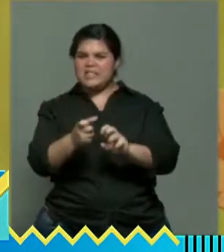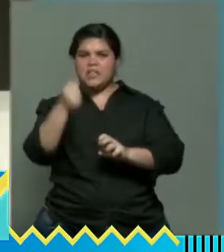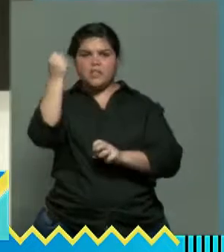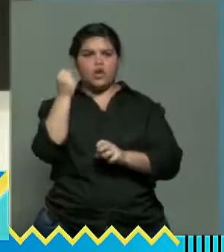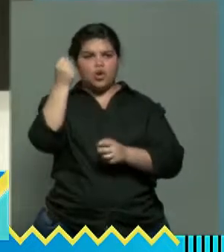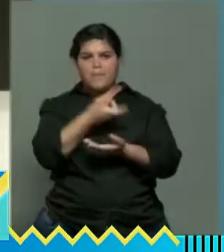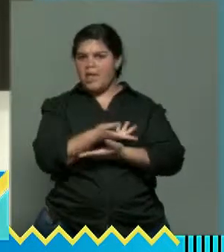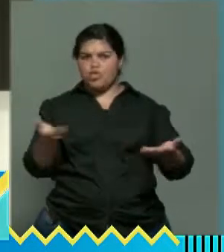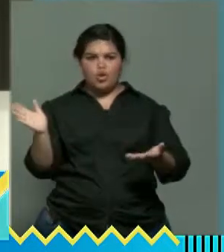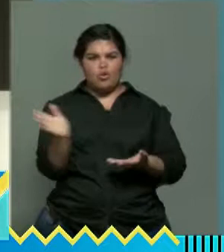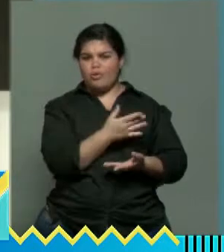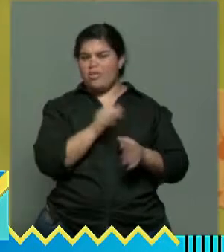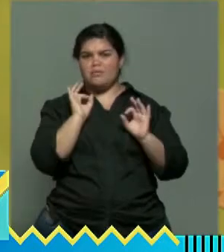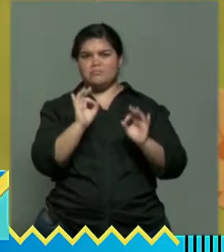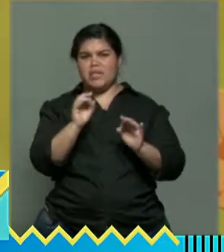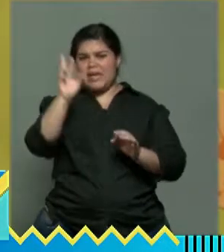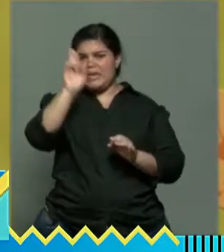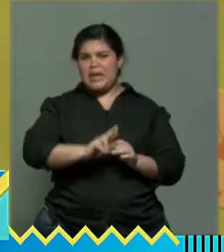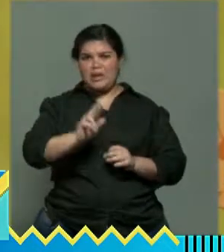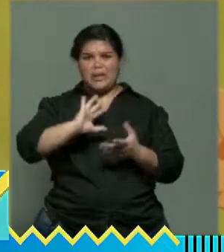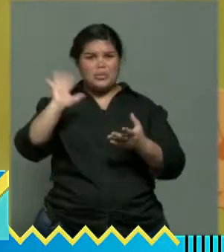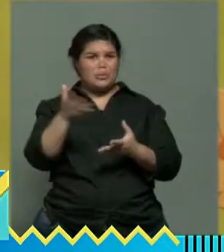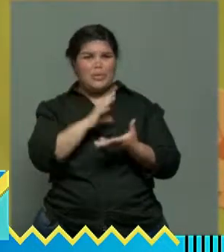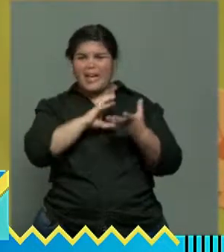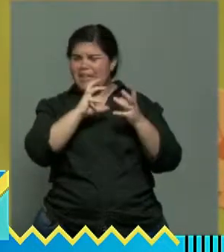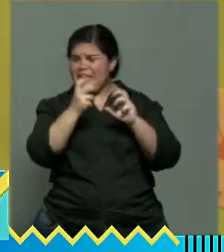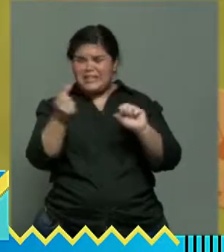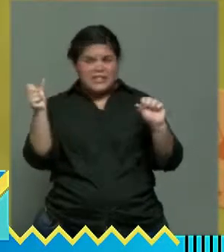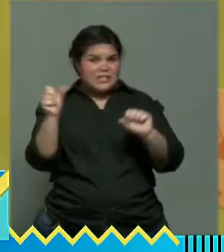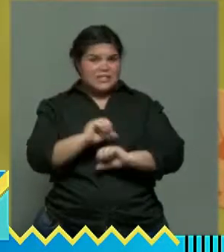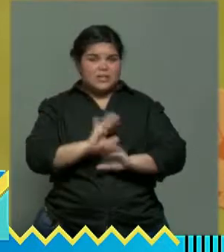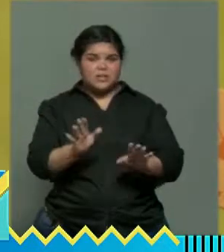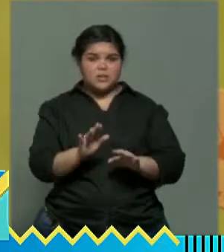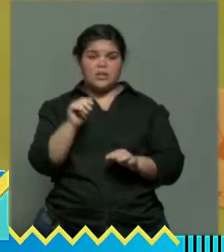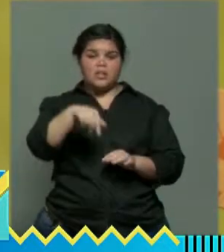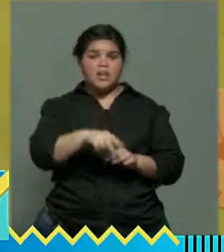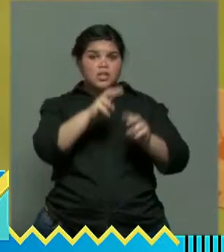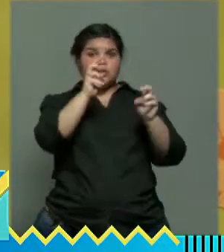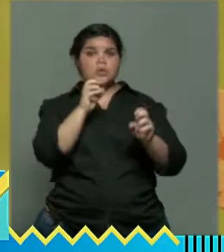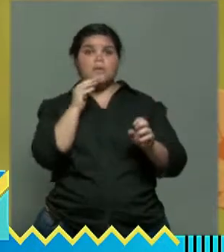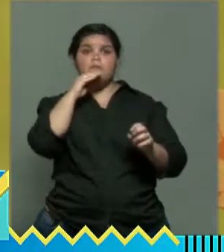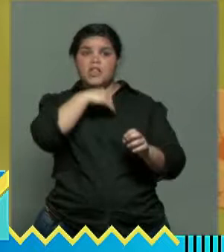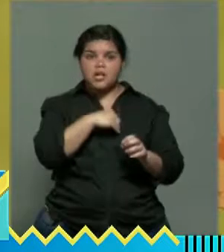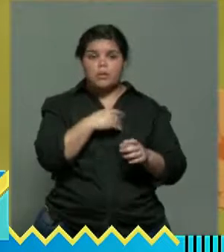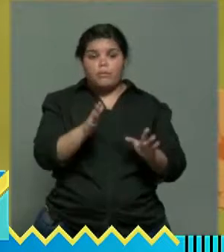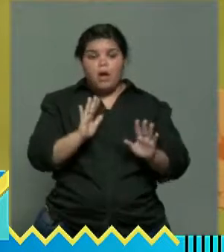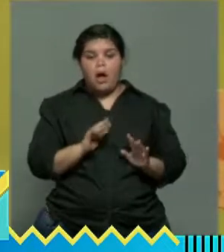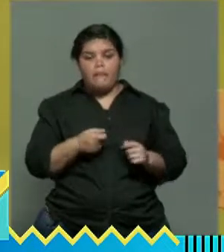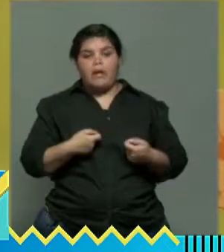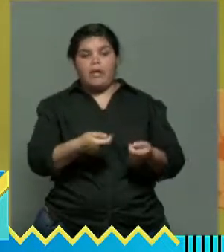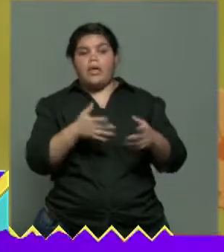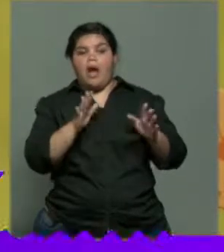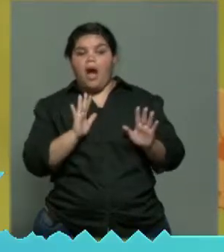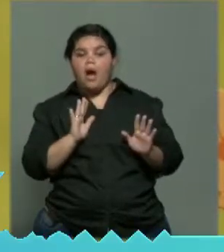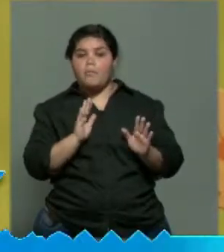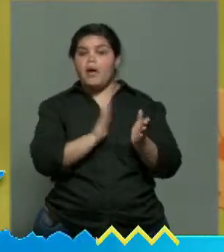economías en general, todas las economías regionales están en crisis, y que creo que lo del vino ha sido, bueno, tiramos, metemos y si pasa, pasa, y